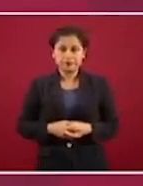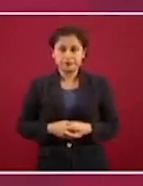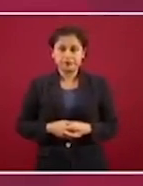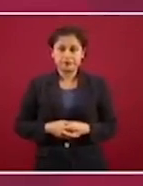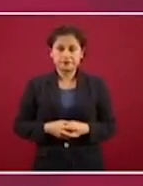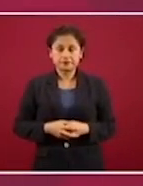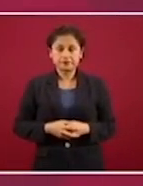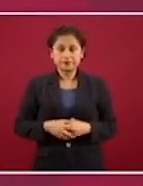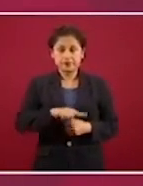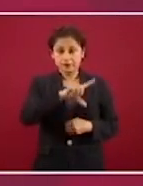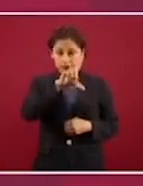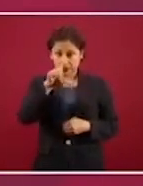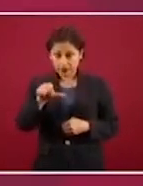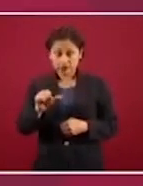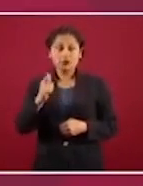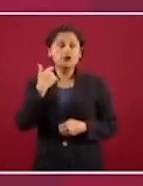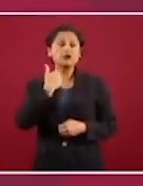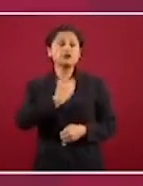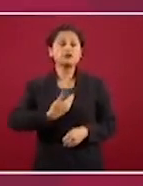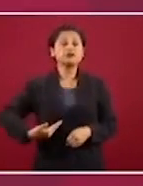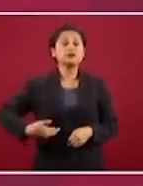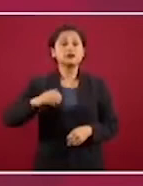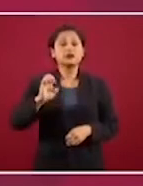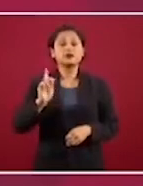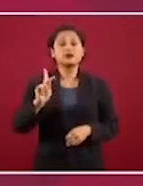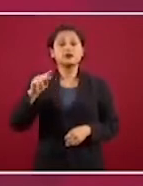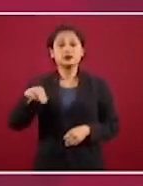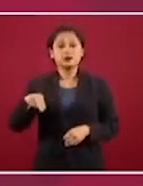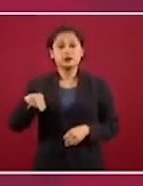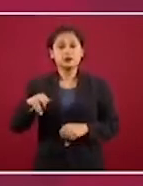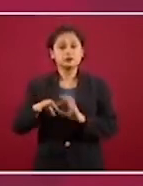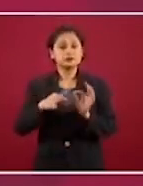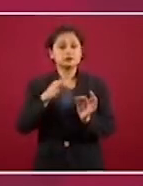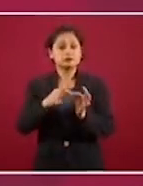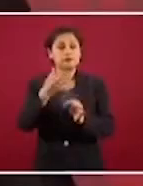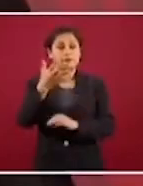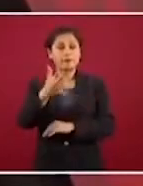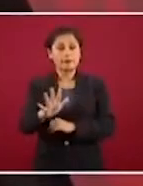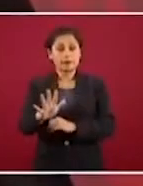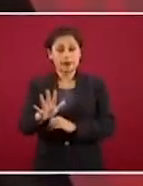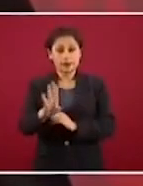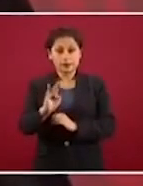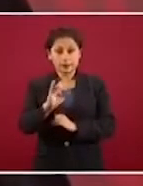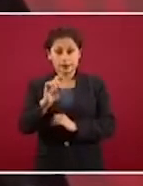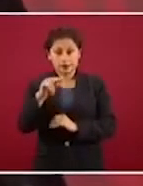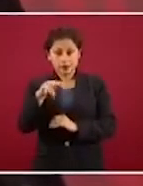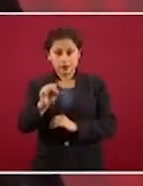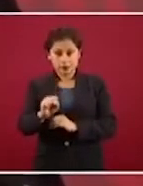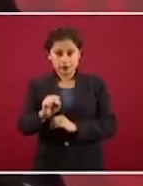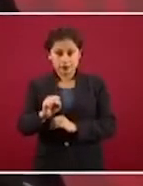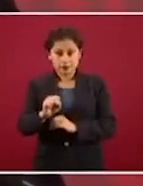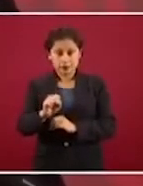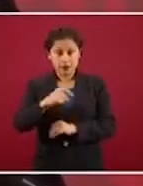ya con el presidente Peña terminó en 10 billones. Y nosotros en términos reales no la hemos